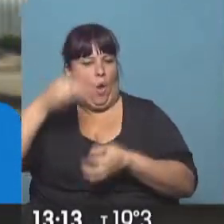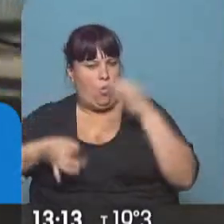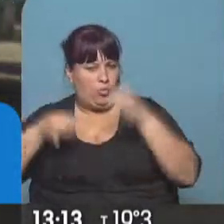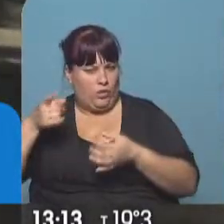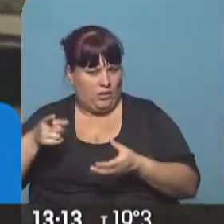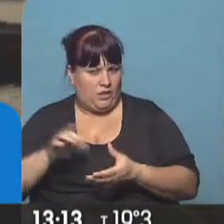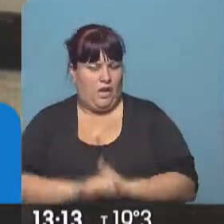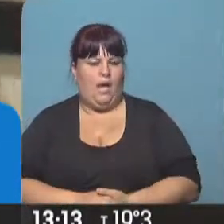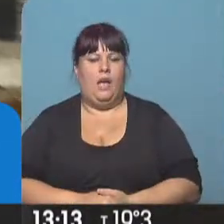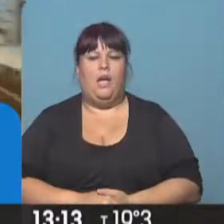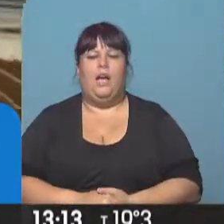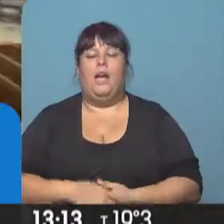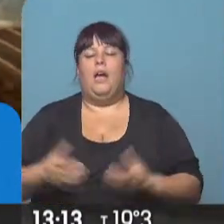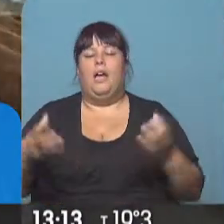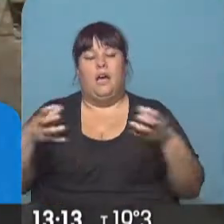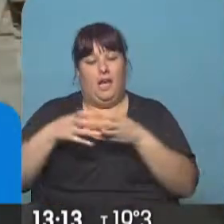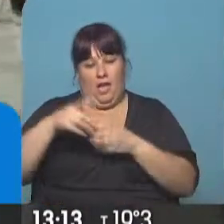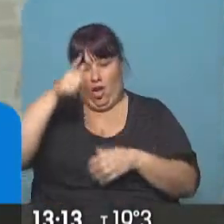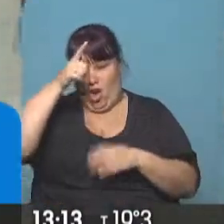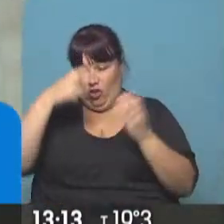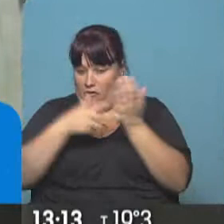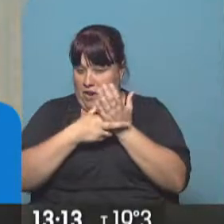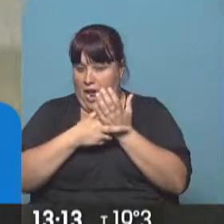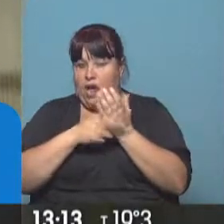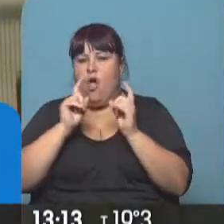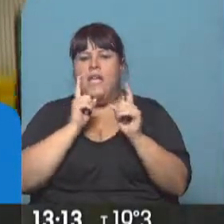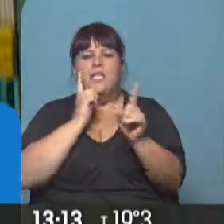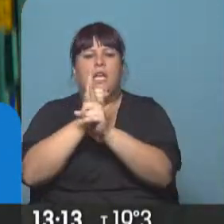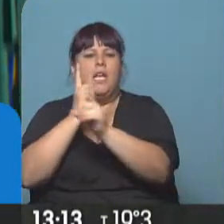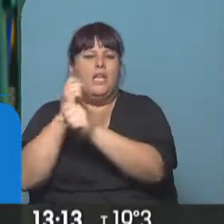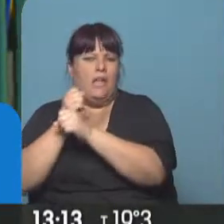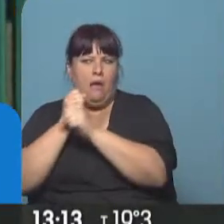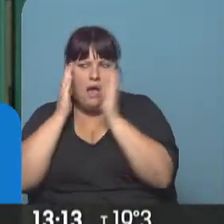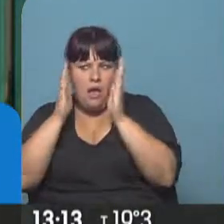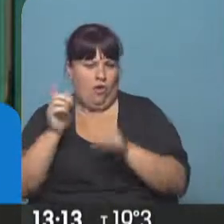justicia. La auditoría no personaliza su trabajo,